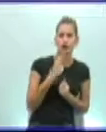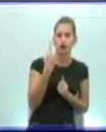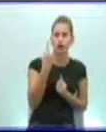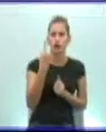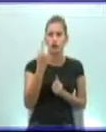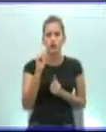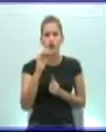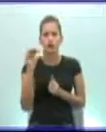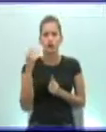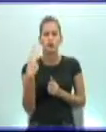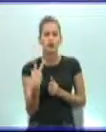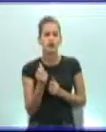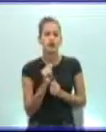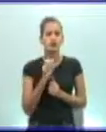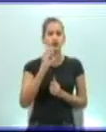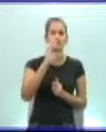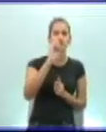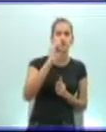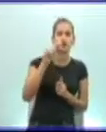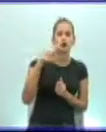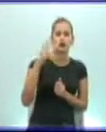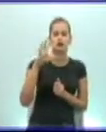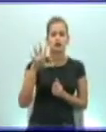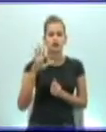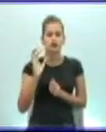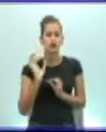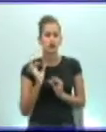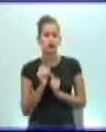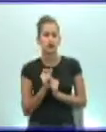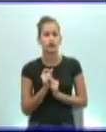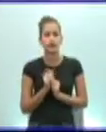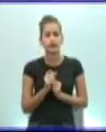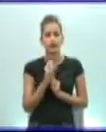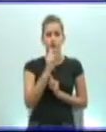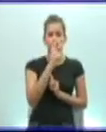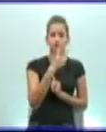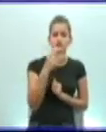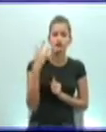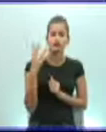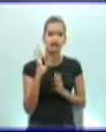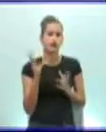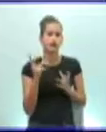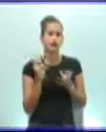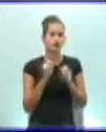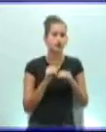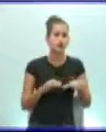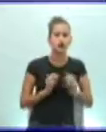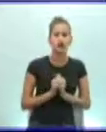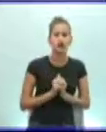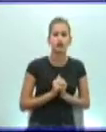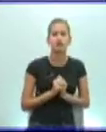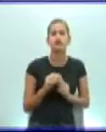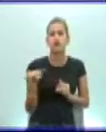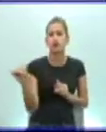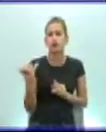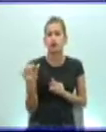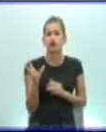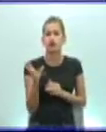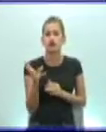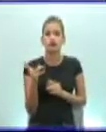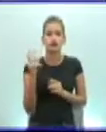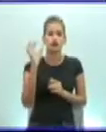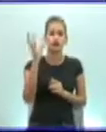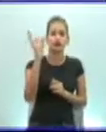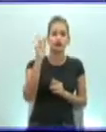0,5, que es lo mismo, por supuesto. El 2 y el 3, los números naturales también son números fraccionarios. Y vamos